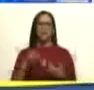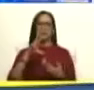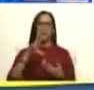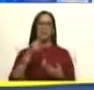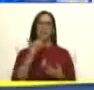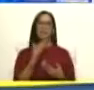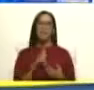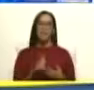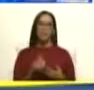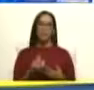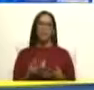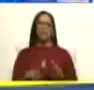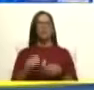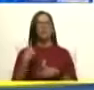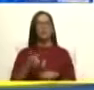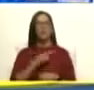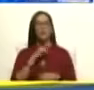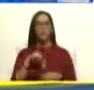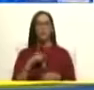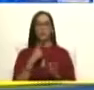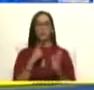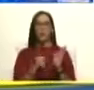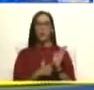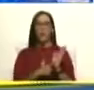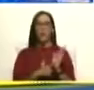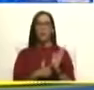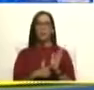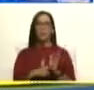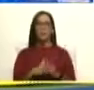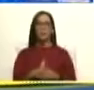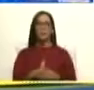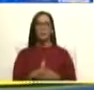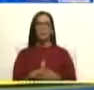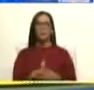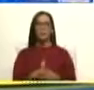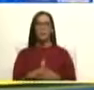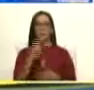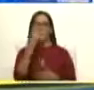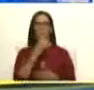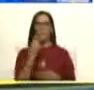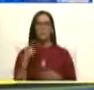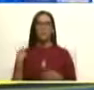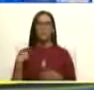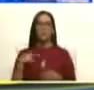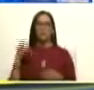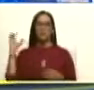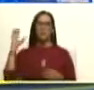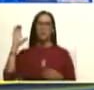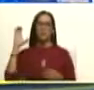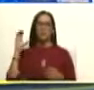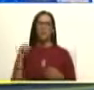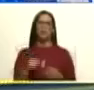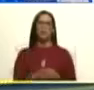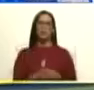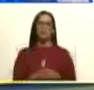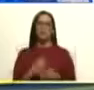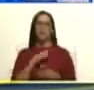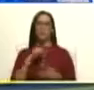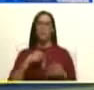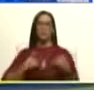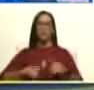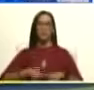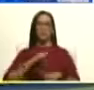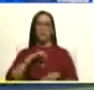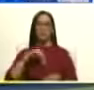diciembre, después que nosotros cumplamos con este compromiso que tenemos con la patria, con nuestros hijos, con